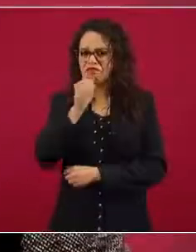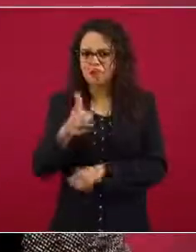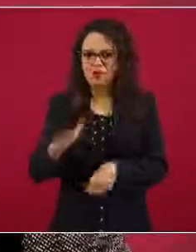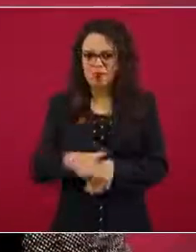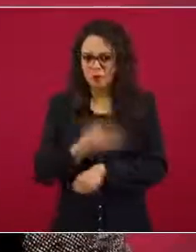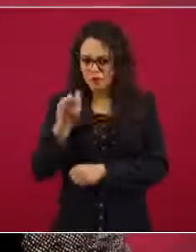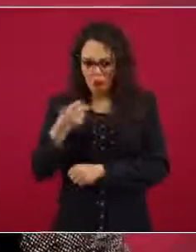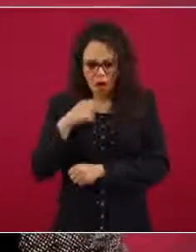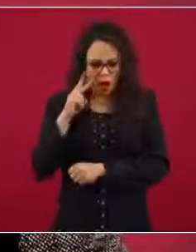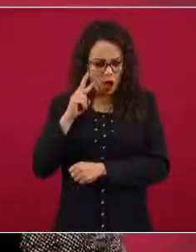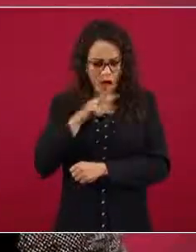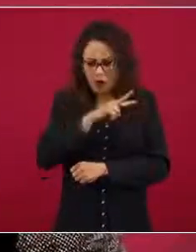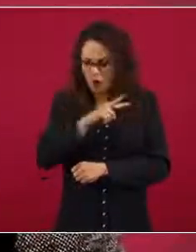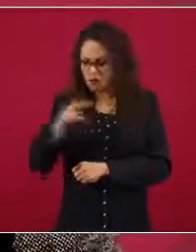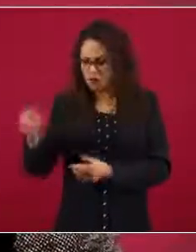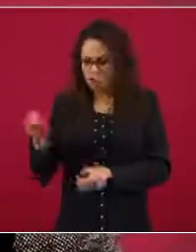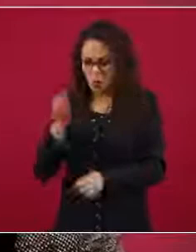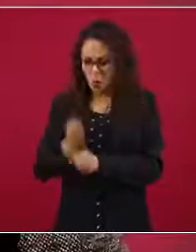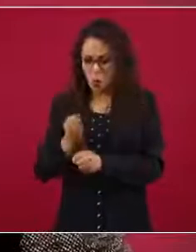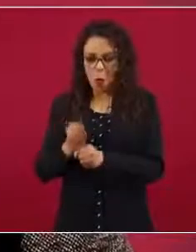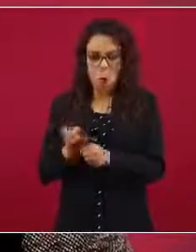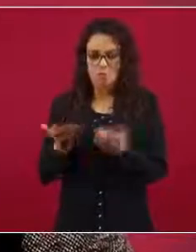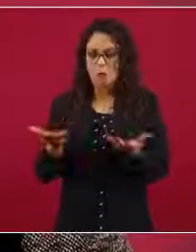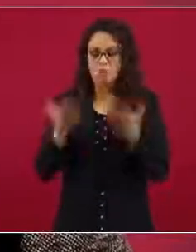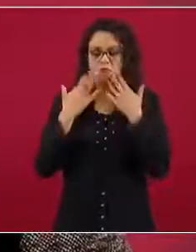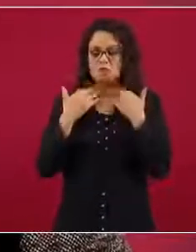esa tendencia en relación a la muy